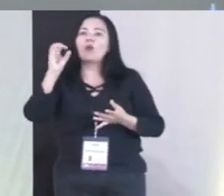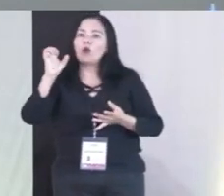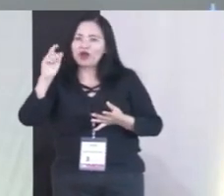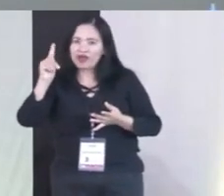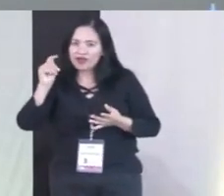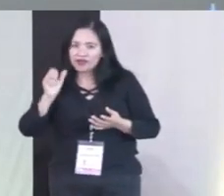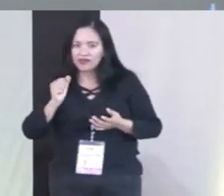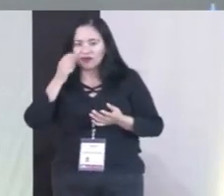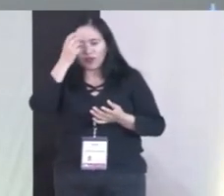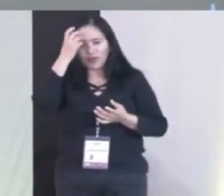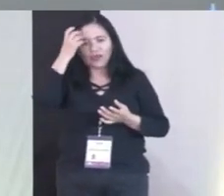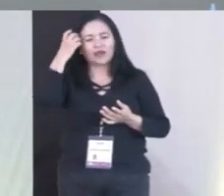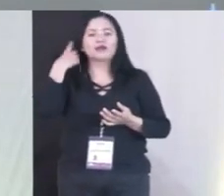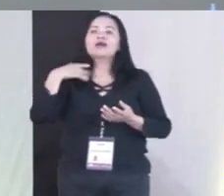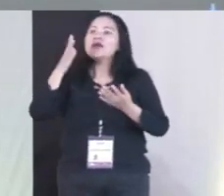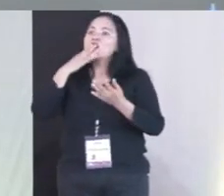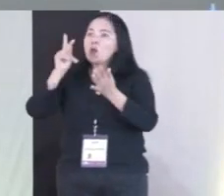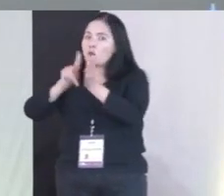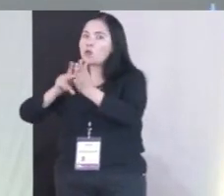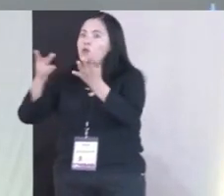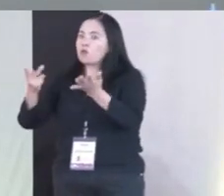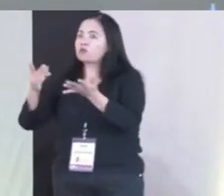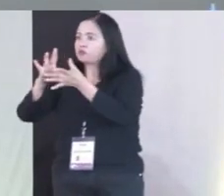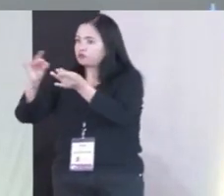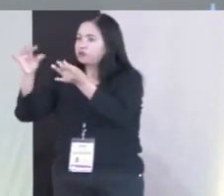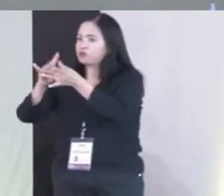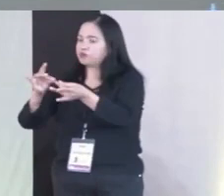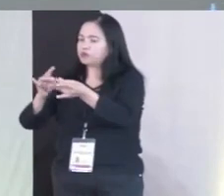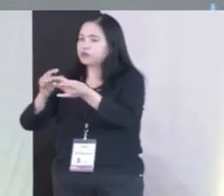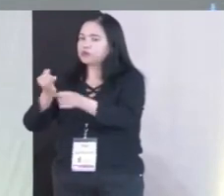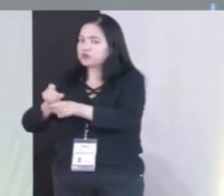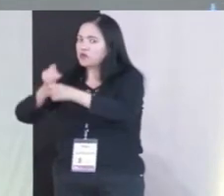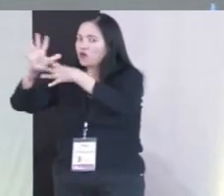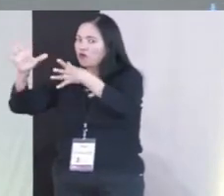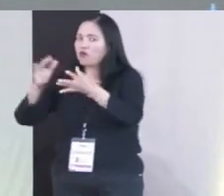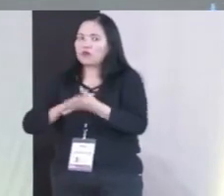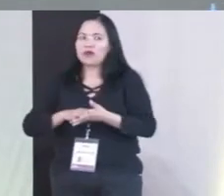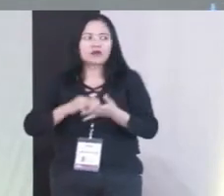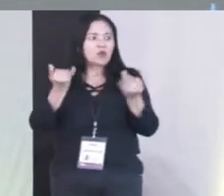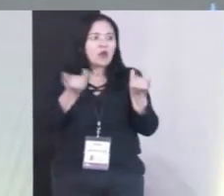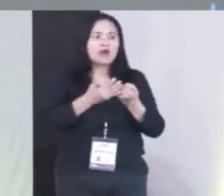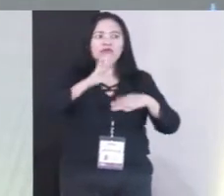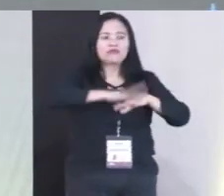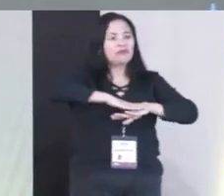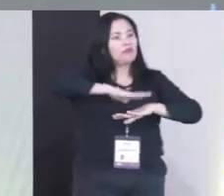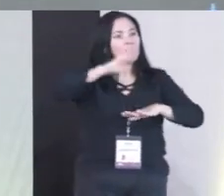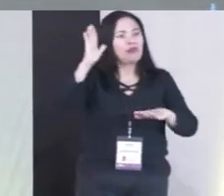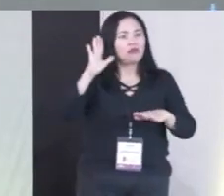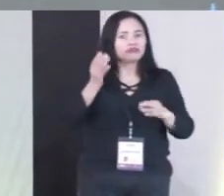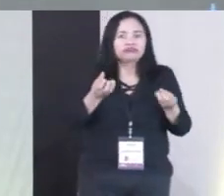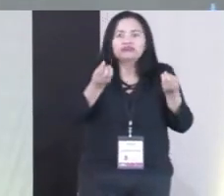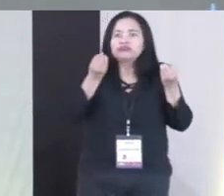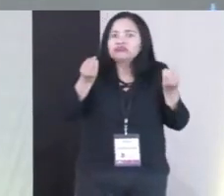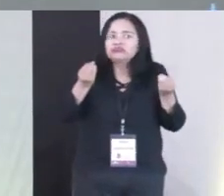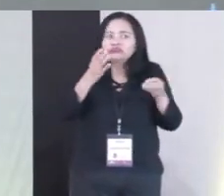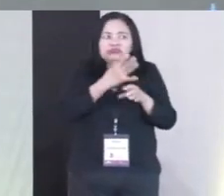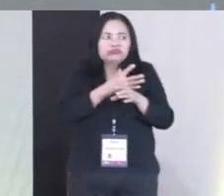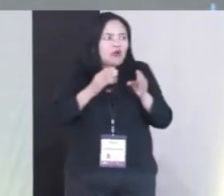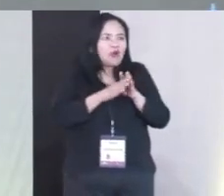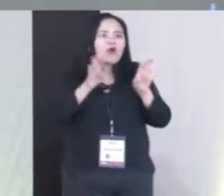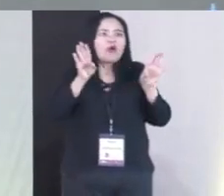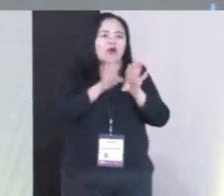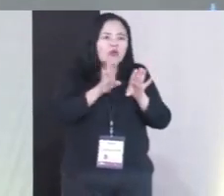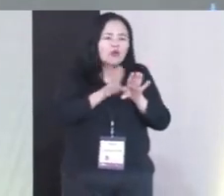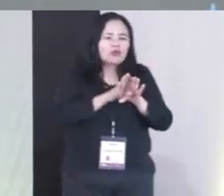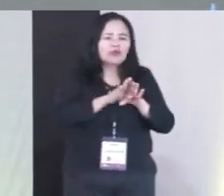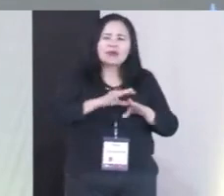es un gran versificador, es un buen periodista. Pero además le entra a cosas que yo no entiendo cómo le puede entrar. Es